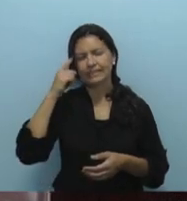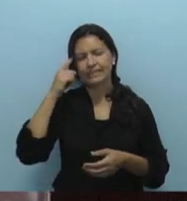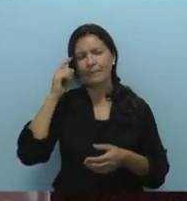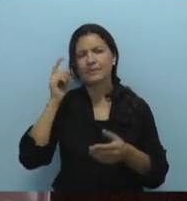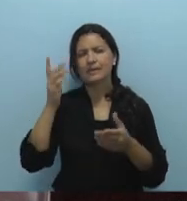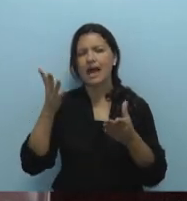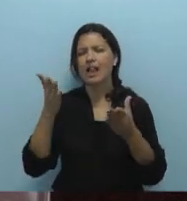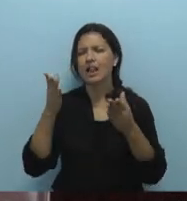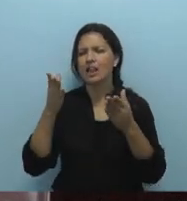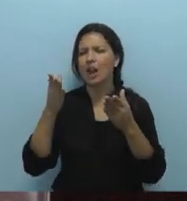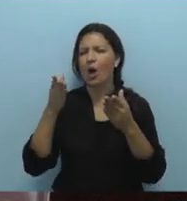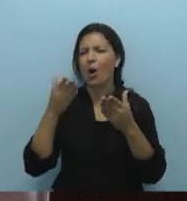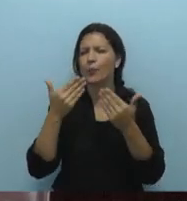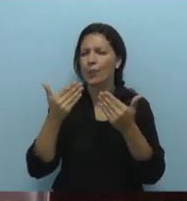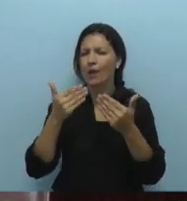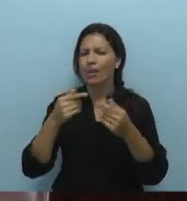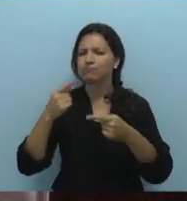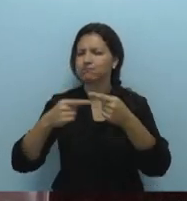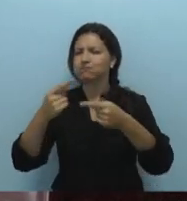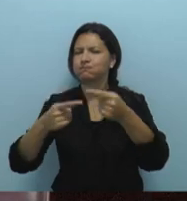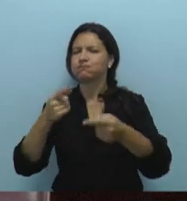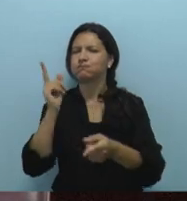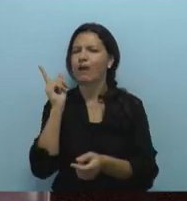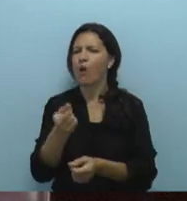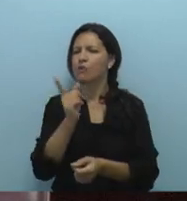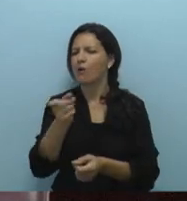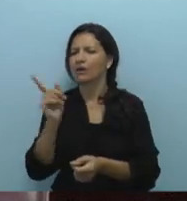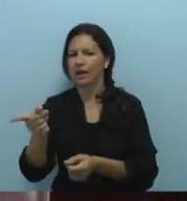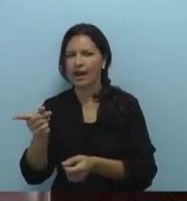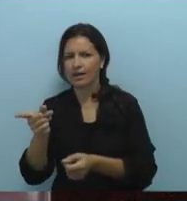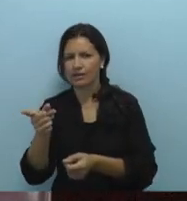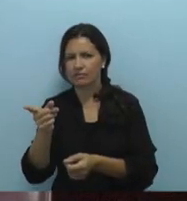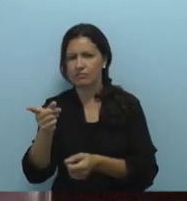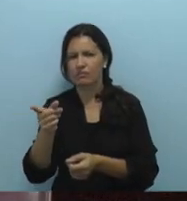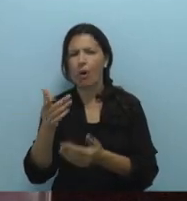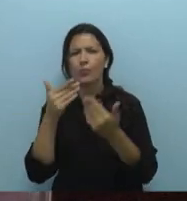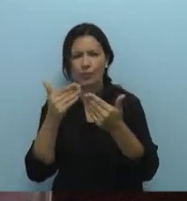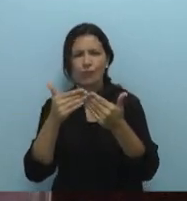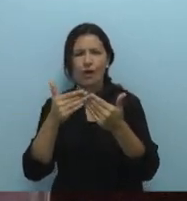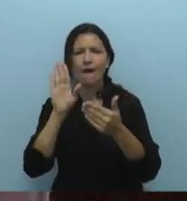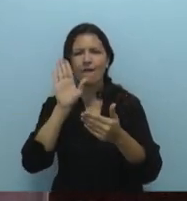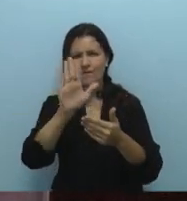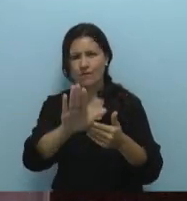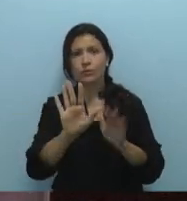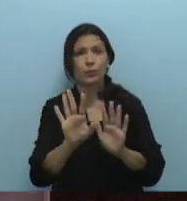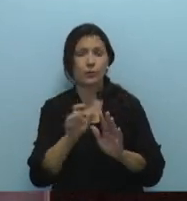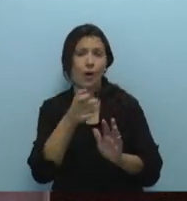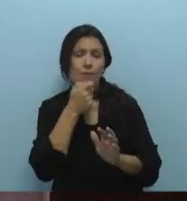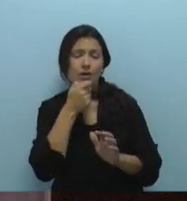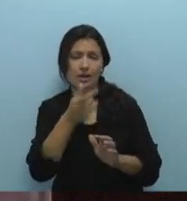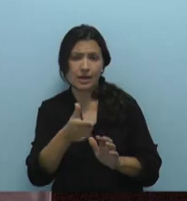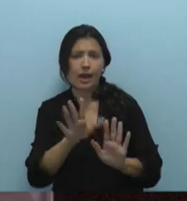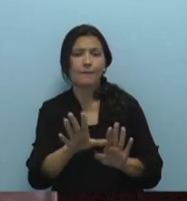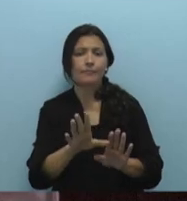desnaturaliza, puede desembocar en el autoritarismo. En un autoritarismo que, como estamos viendo en